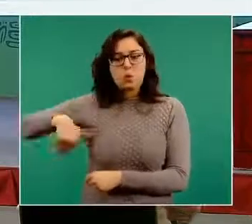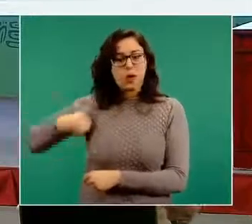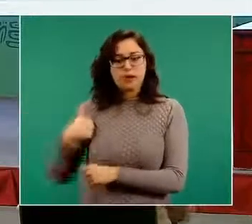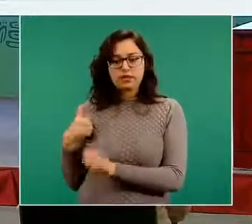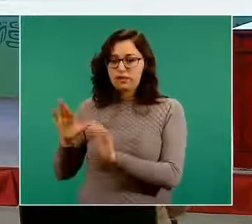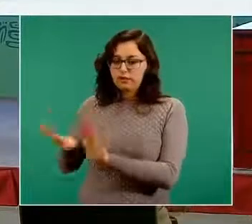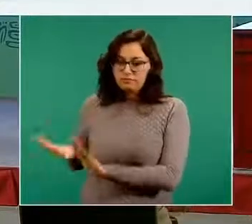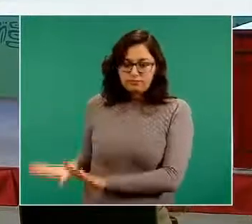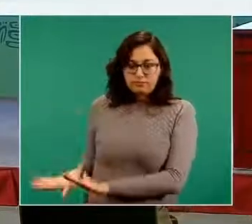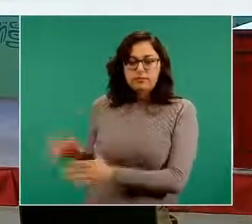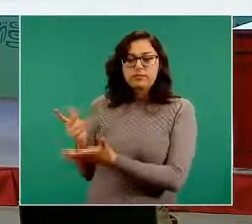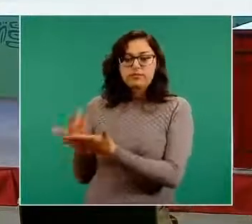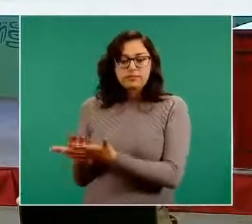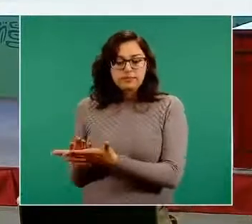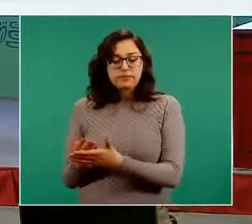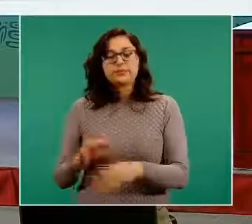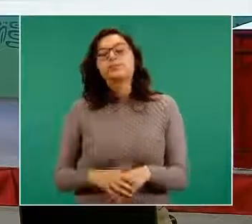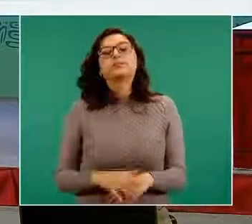pasado 8